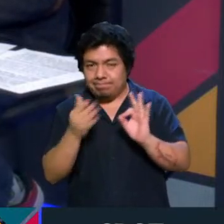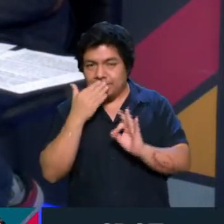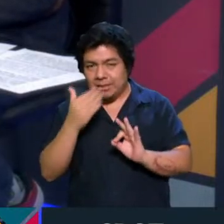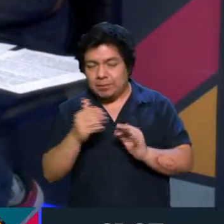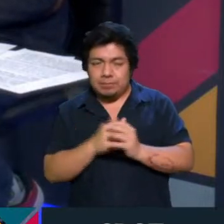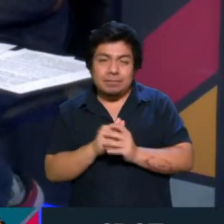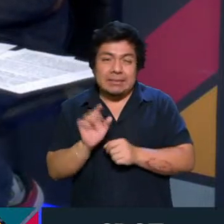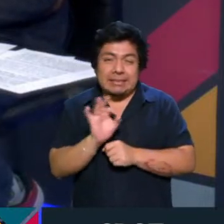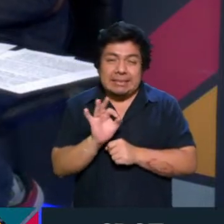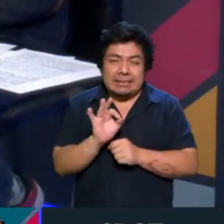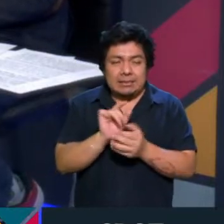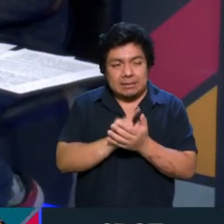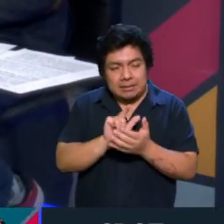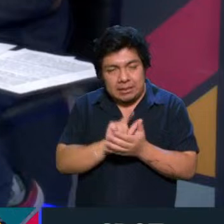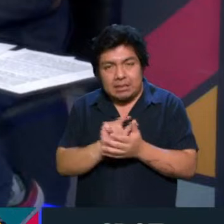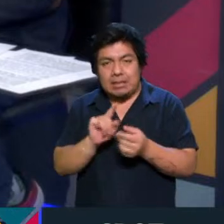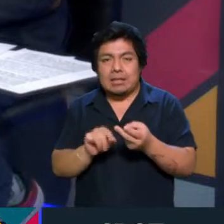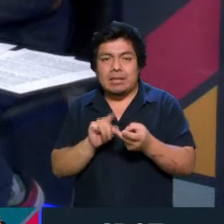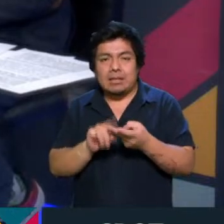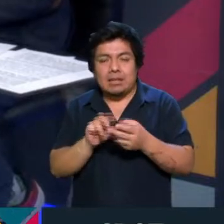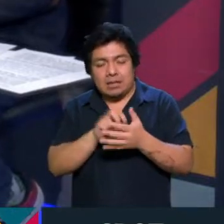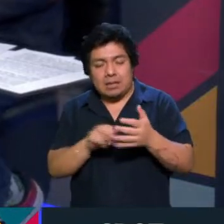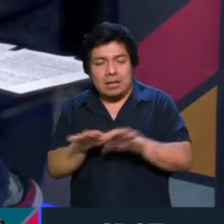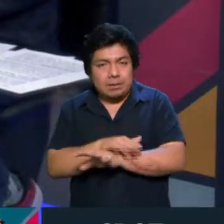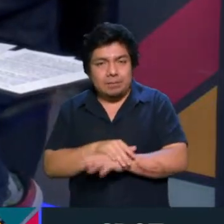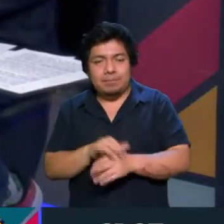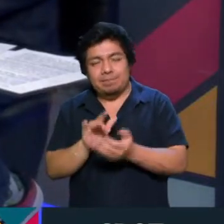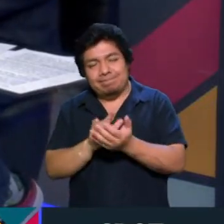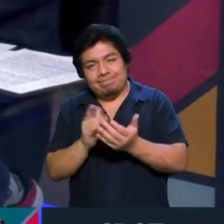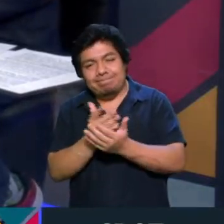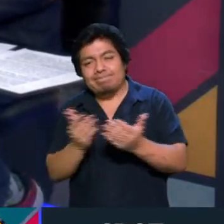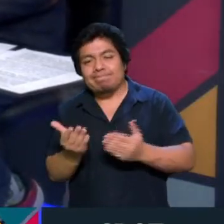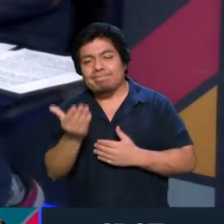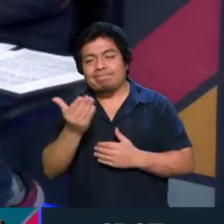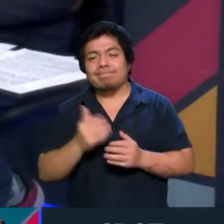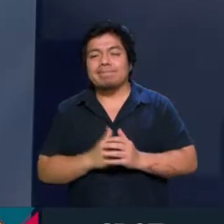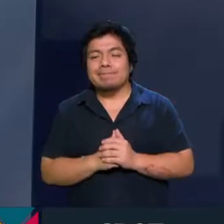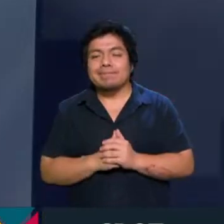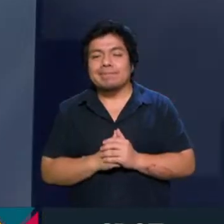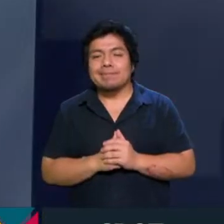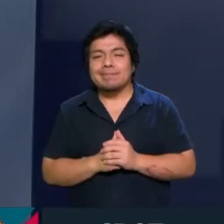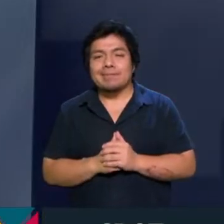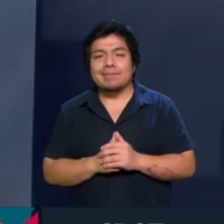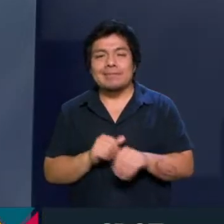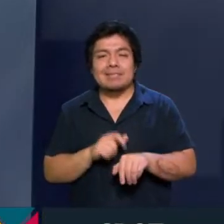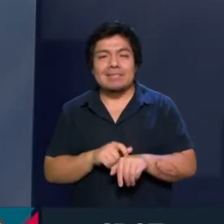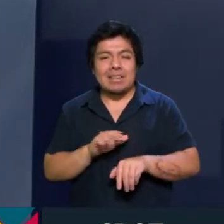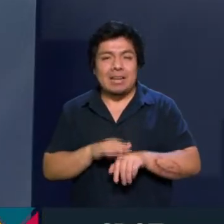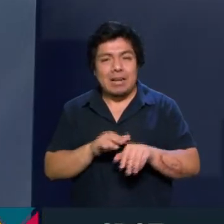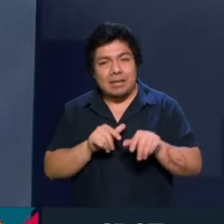trata a lo mejor de leyes y sobre todo de reforma. Muchísimas gracias por sus palabras. Bueno, gracias. Y nosotros continuamos con más. Vámonos a